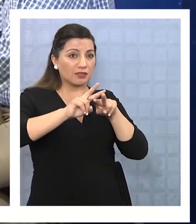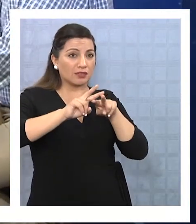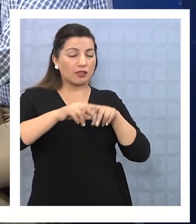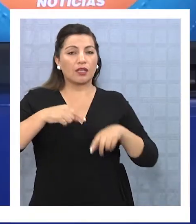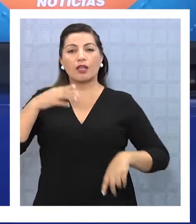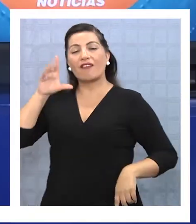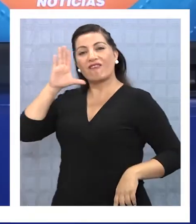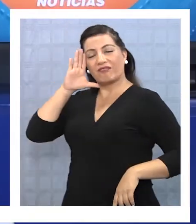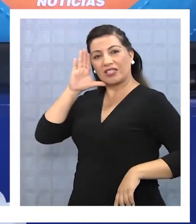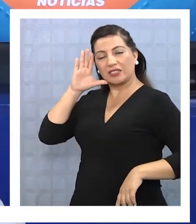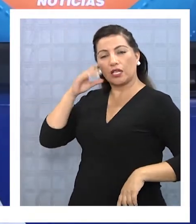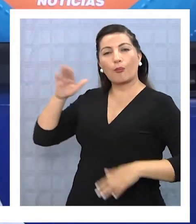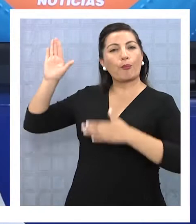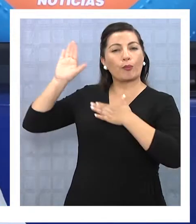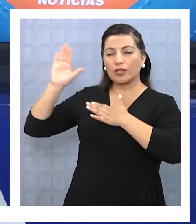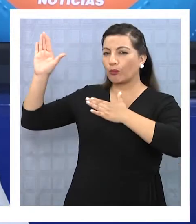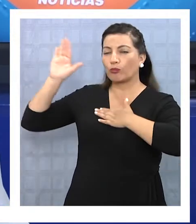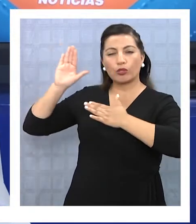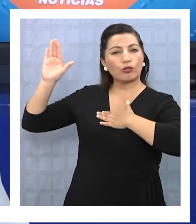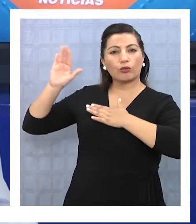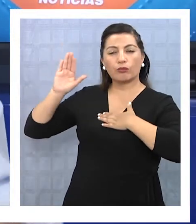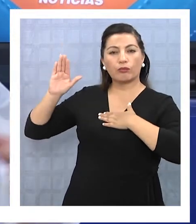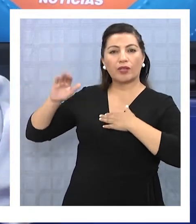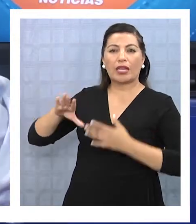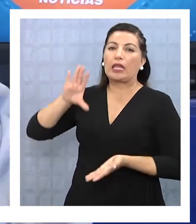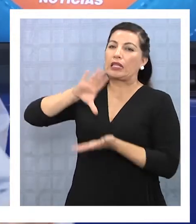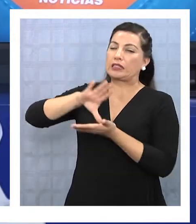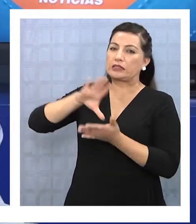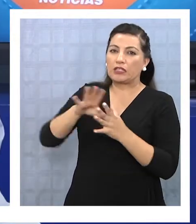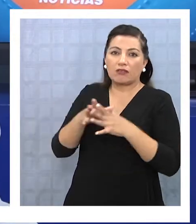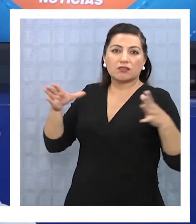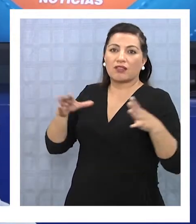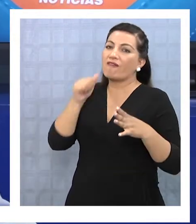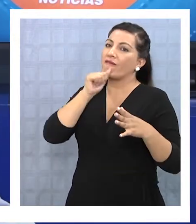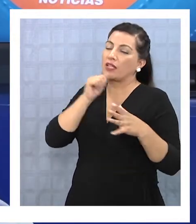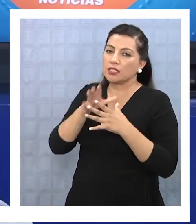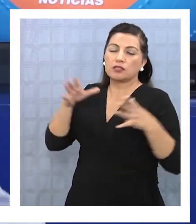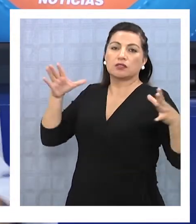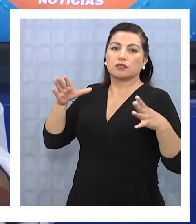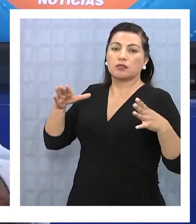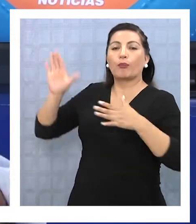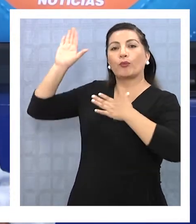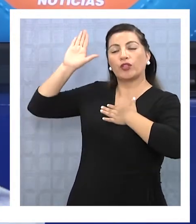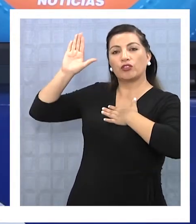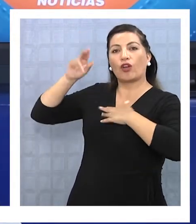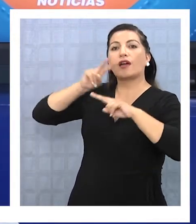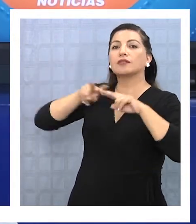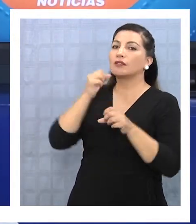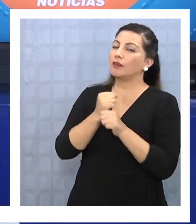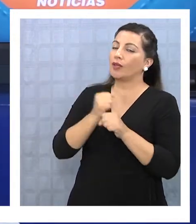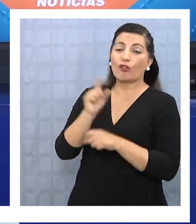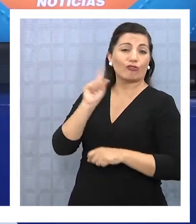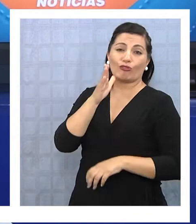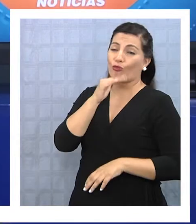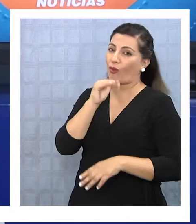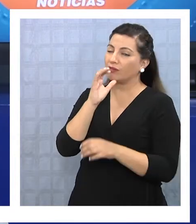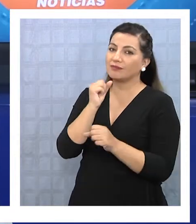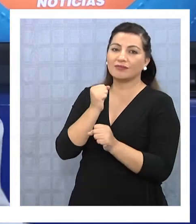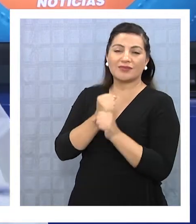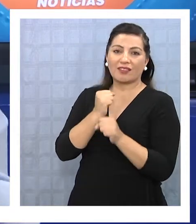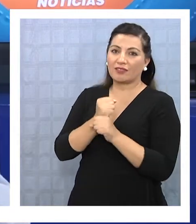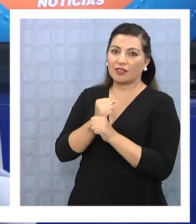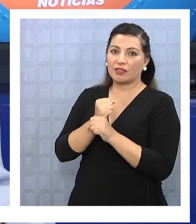la presidenta Bachelet ha prometido muchas cosas. Prometió que el país iba a crecer, no está creciendo. Prometió que iba a crear empleos, no está creando